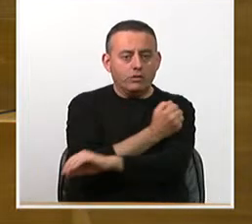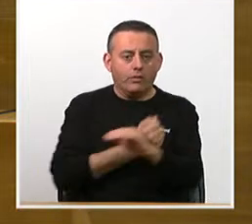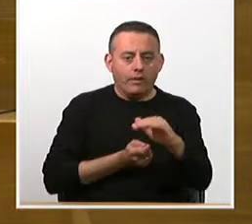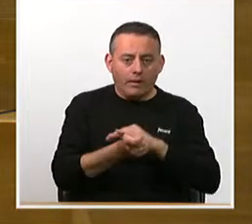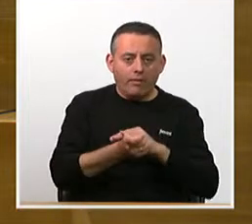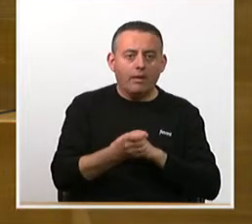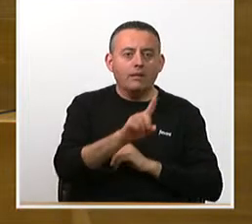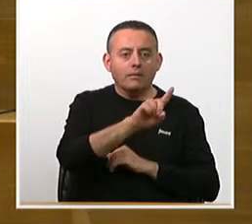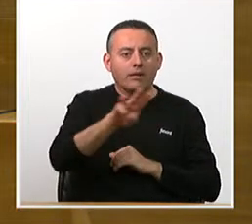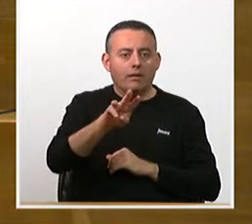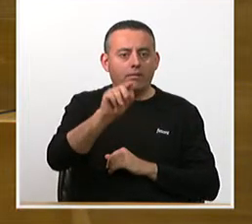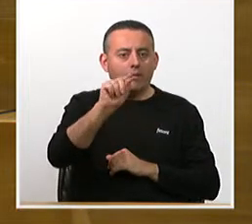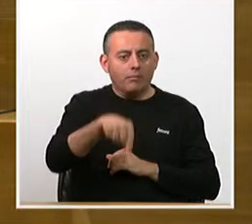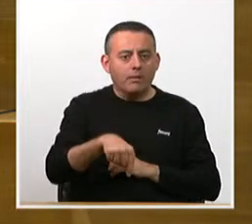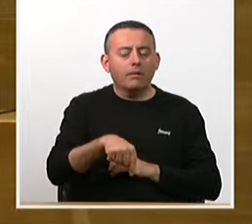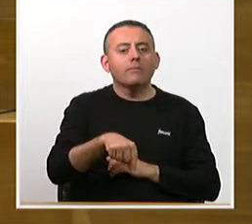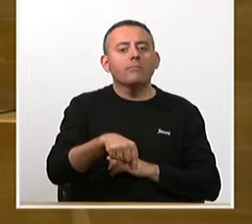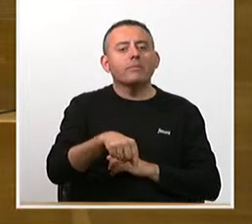entrada